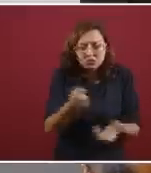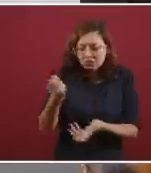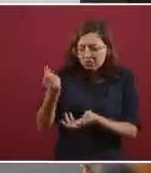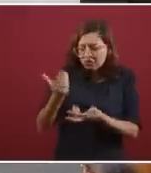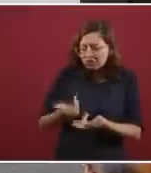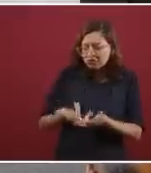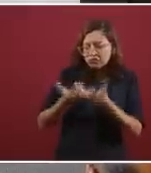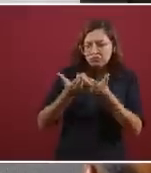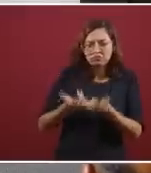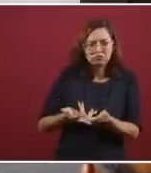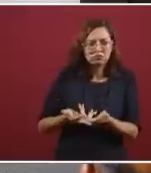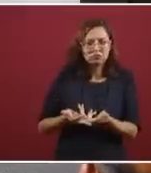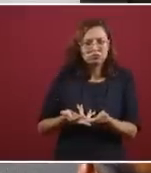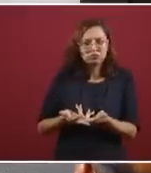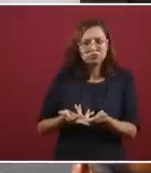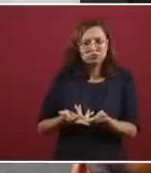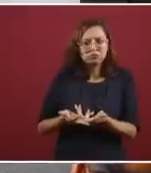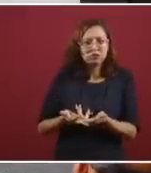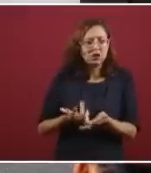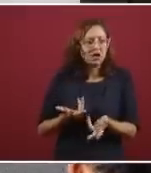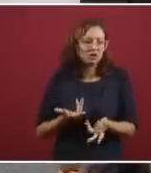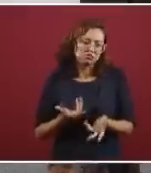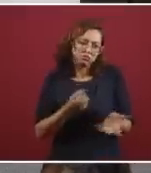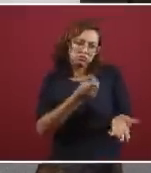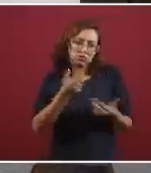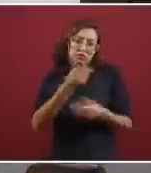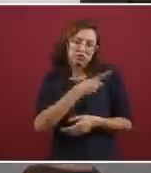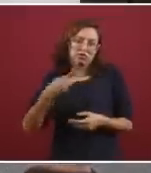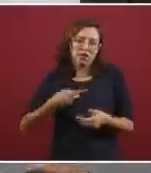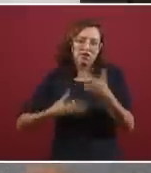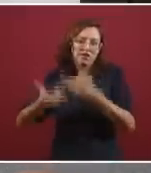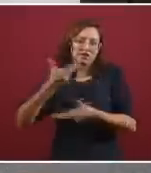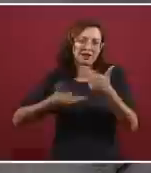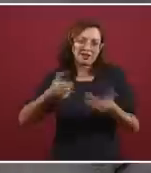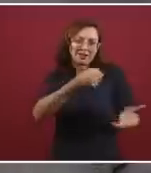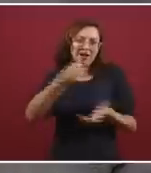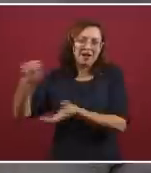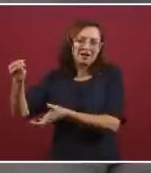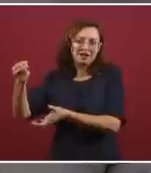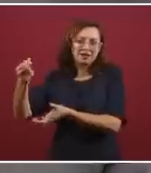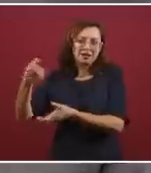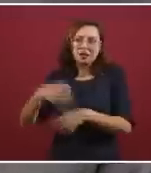empiezan a ver sus ejercicios en las dependencias